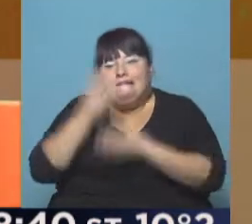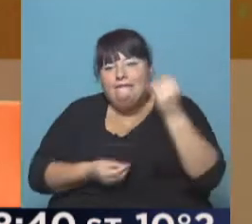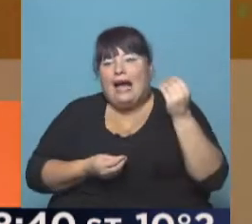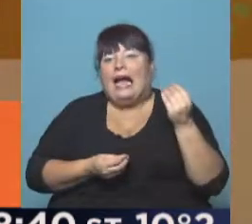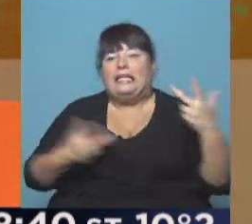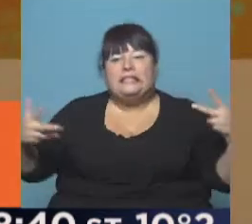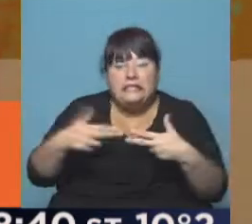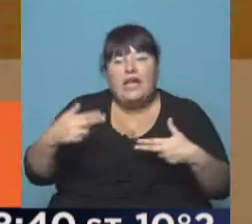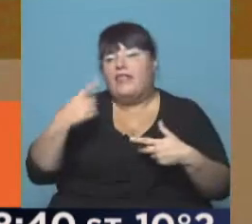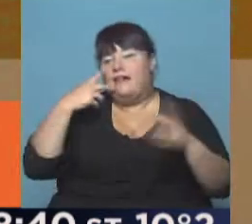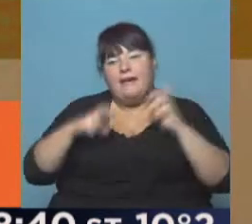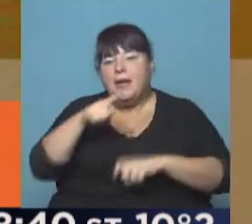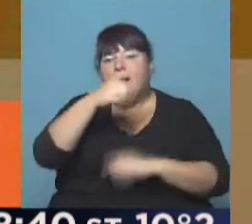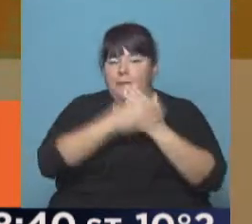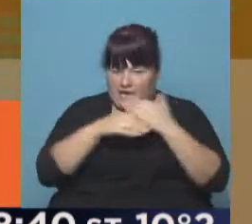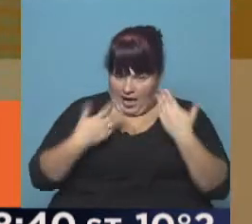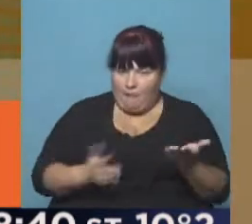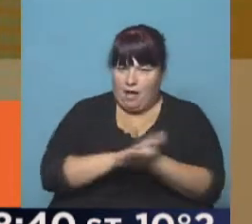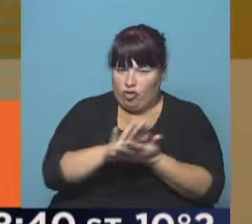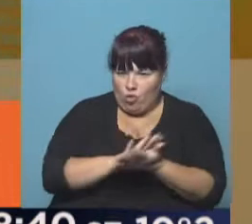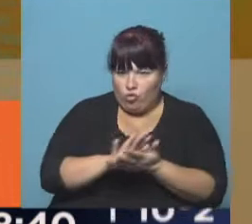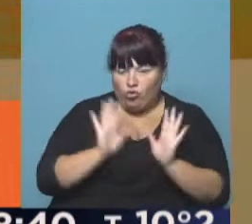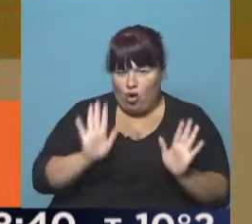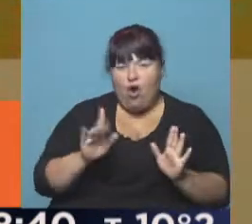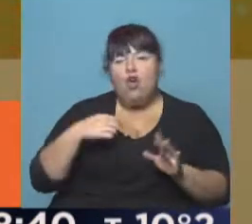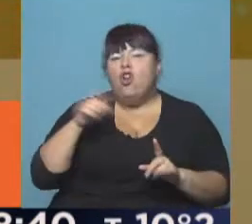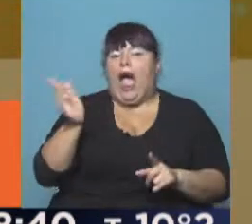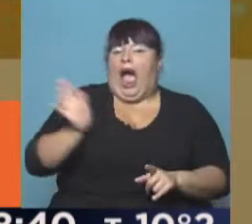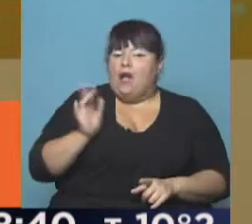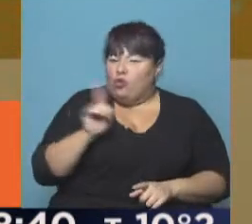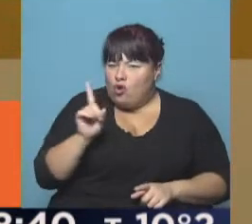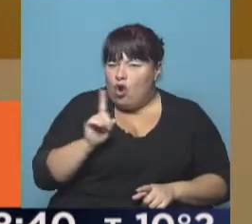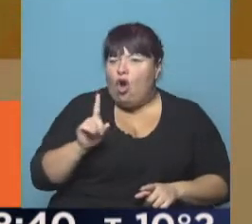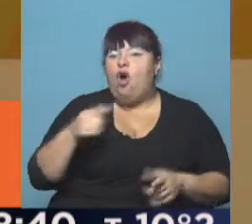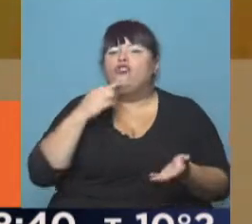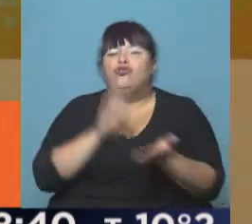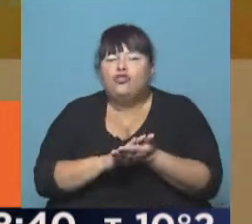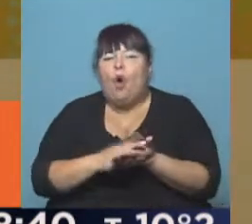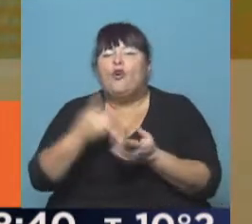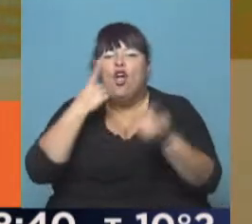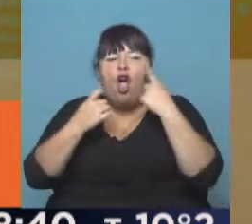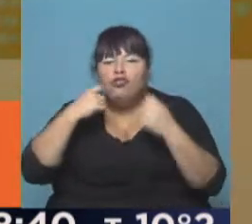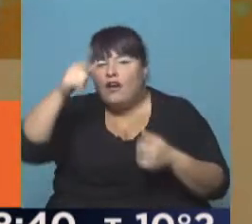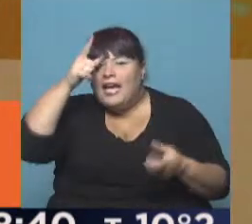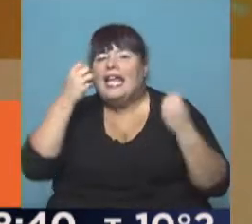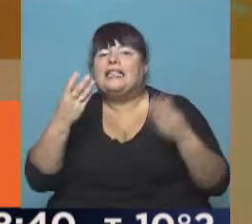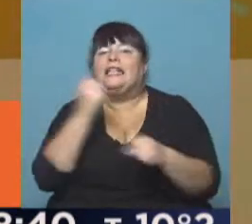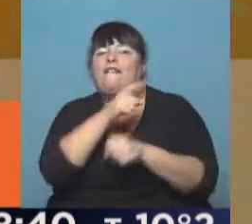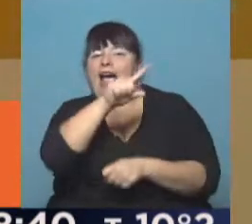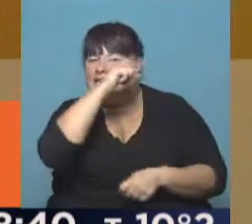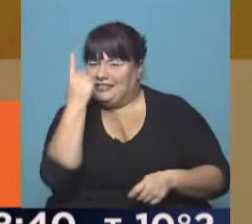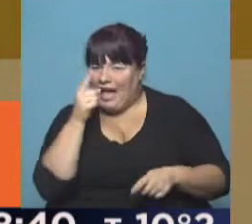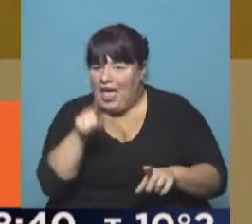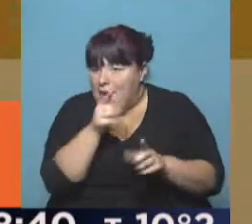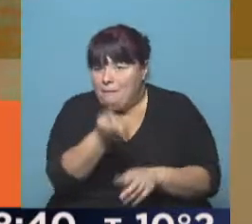errores y revisarlo y la ministra está dispuesta a hacerlo yo creo que no hay que asustarse cuando se trata de auditoría de lo que hace el estado eso es